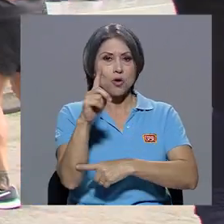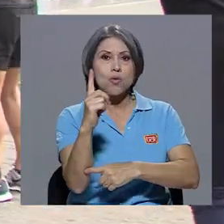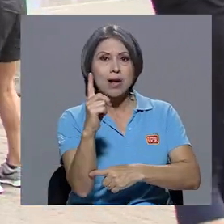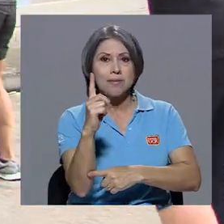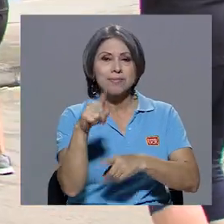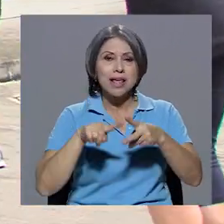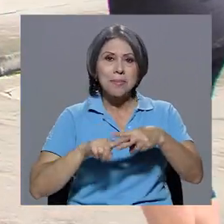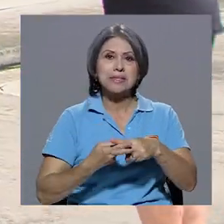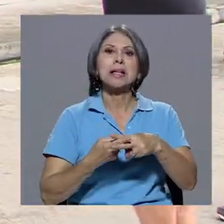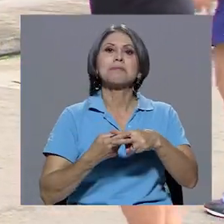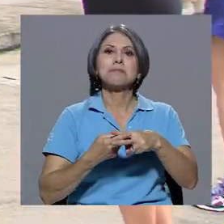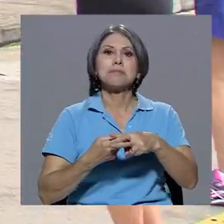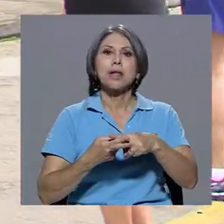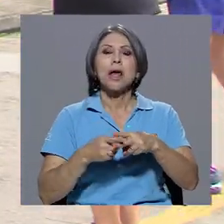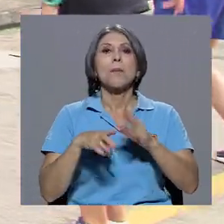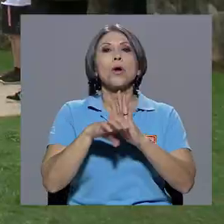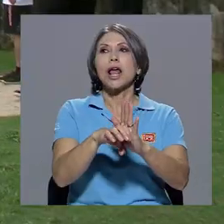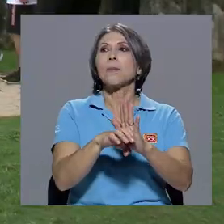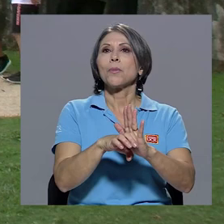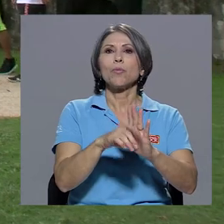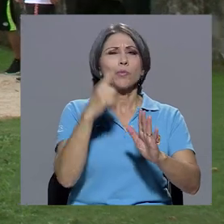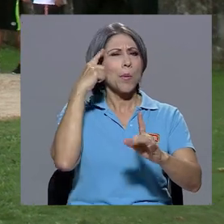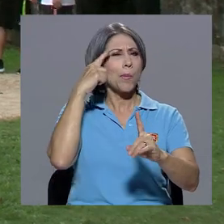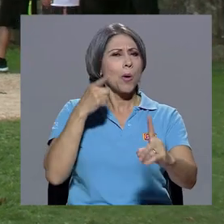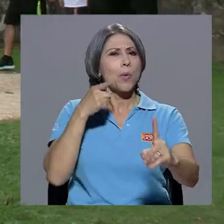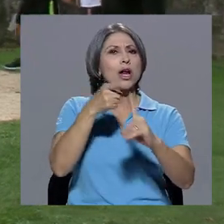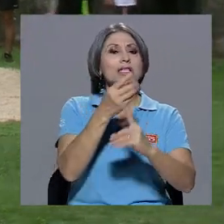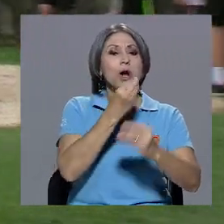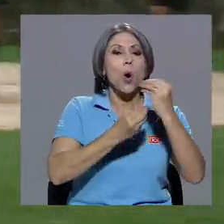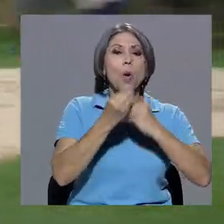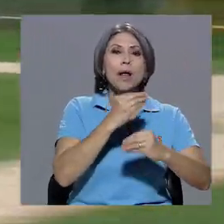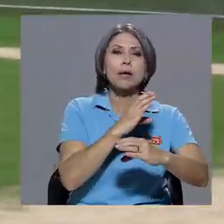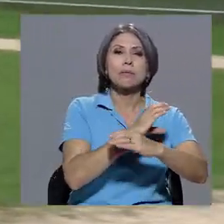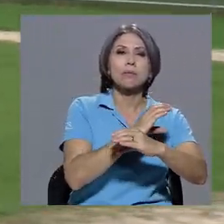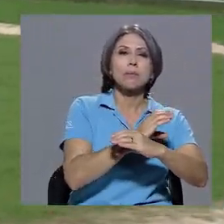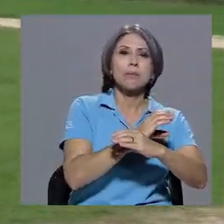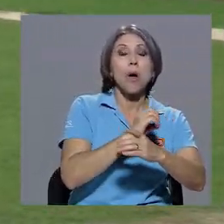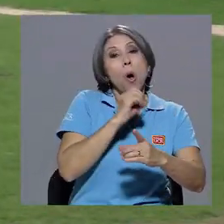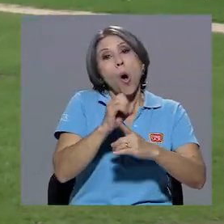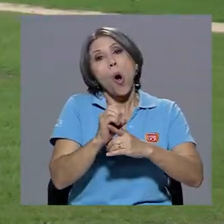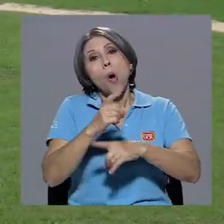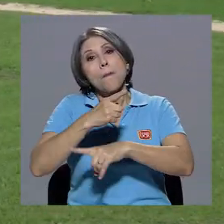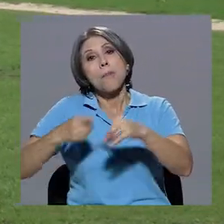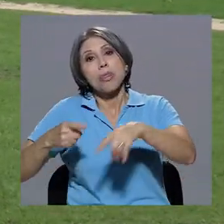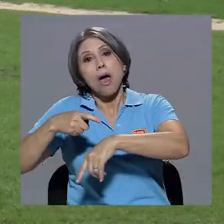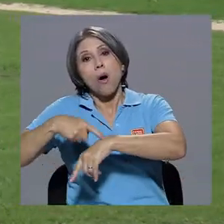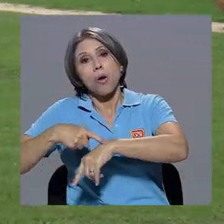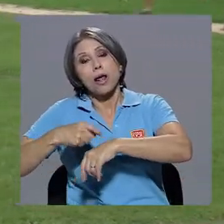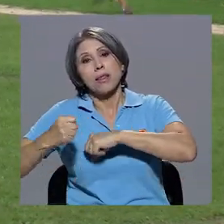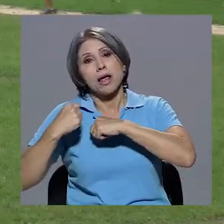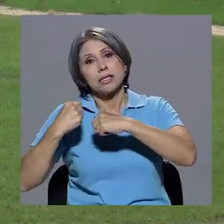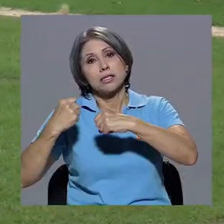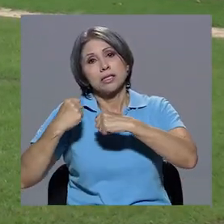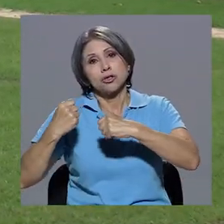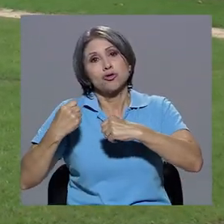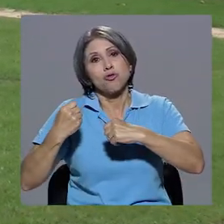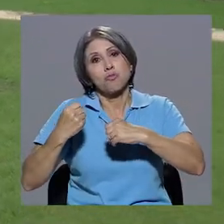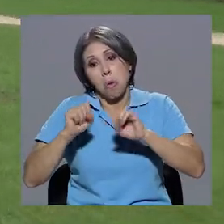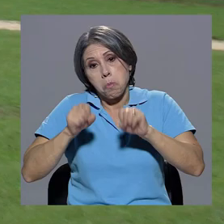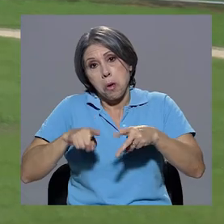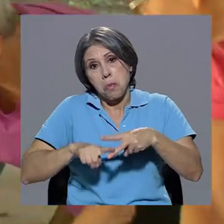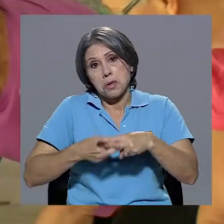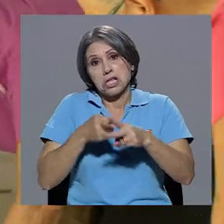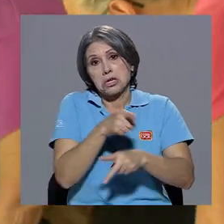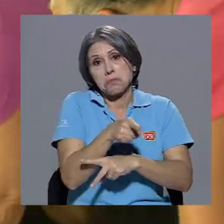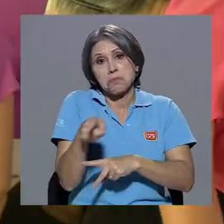a practicarla. Por ejemplo, proponerse comer con moderación puede ser un buen inicio, o proponerse hacer media hora de ejercicio físico al día puede ser un buen